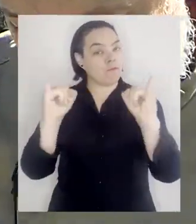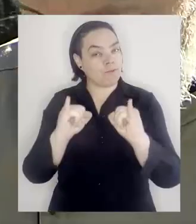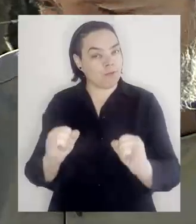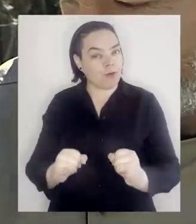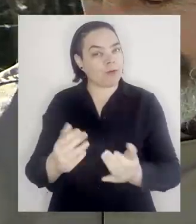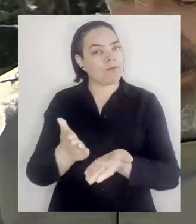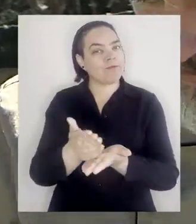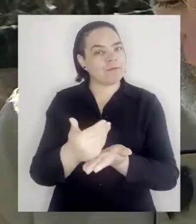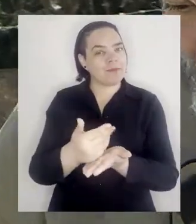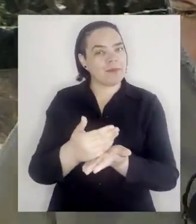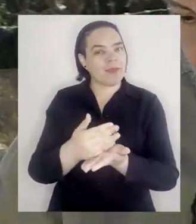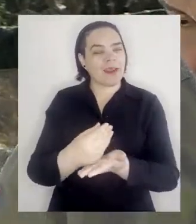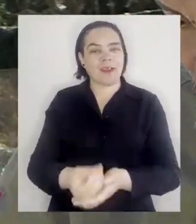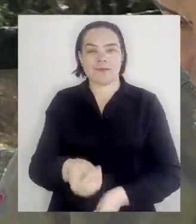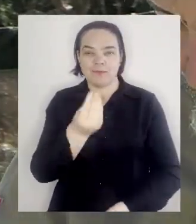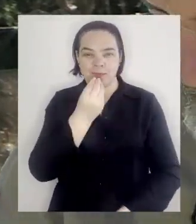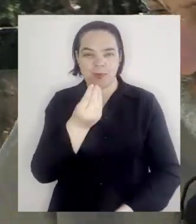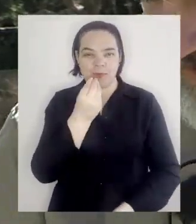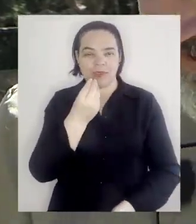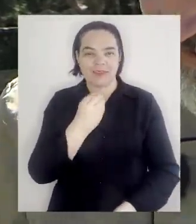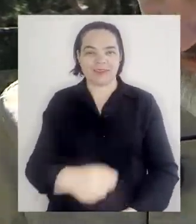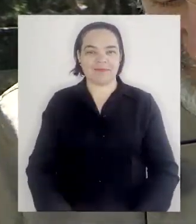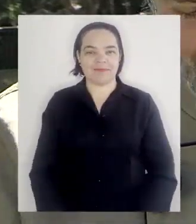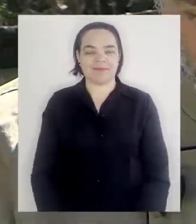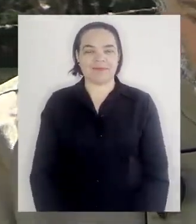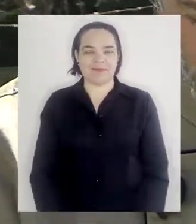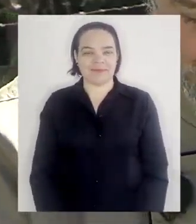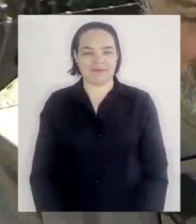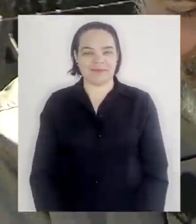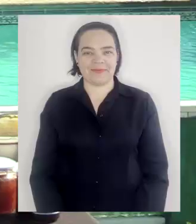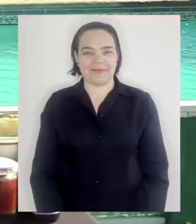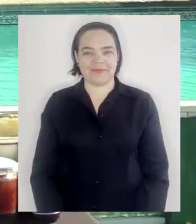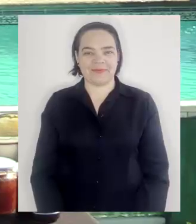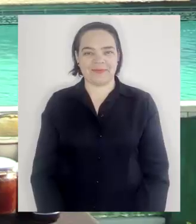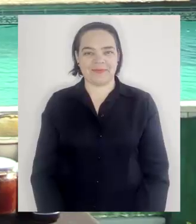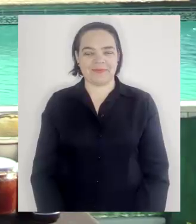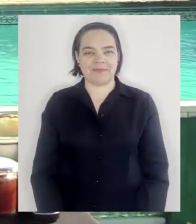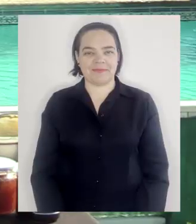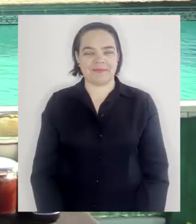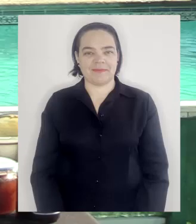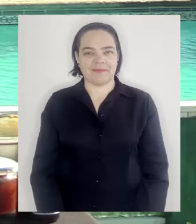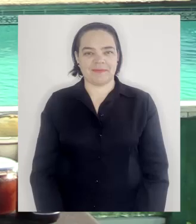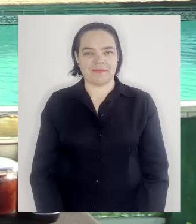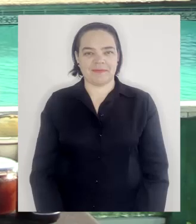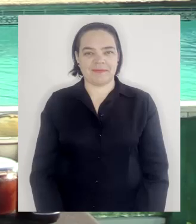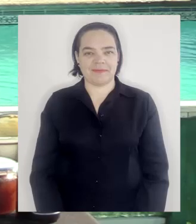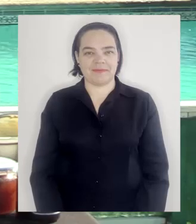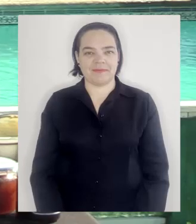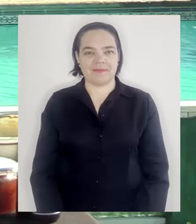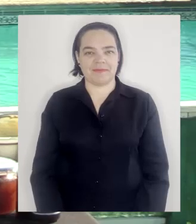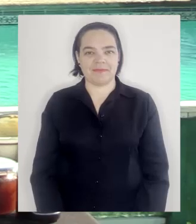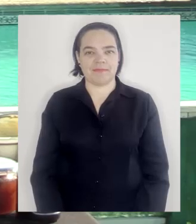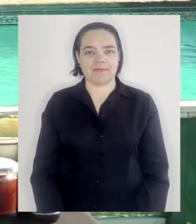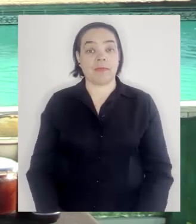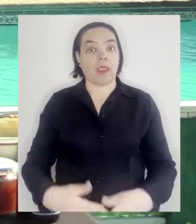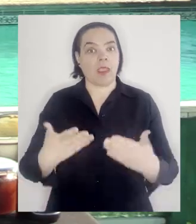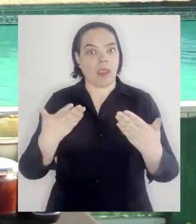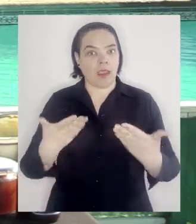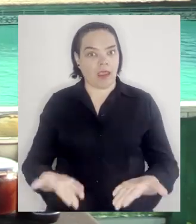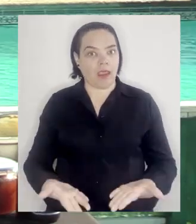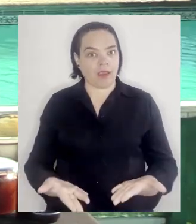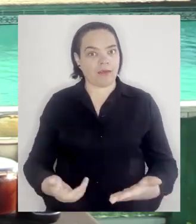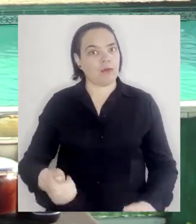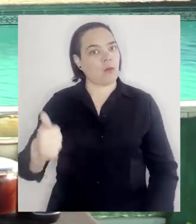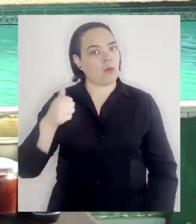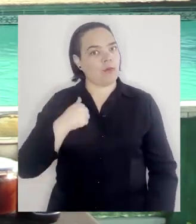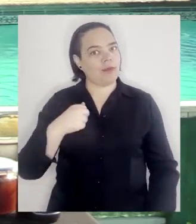de la cocina y todo lo que hacemos nosotros también, en el caso mío. Tenemos que seguir ya las reglas que hay que... Exactamente. ¿No?